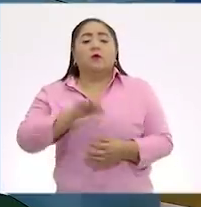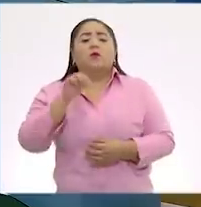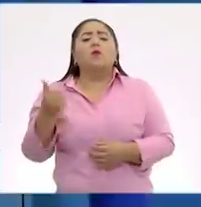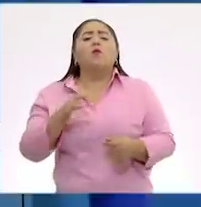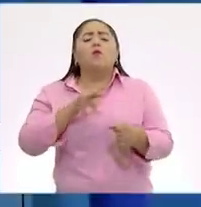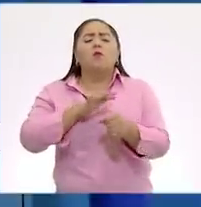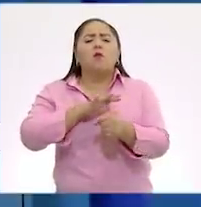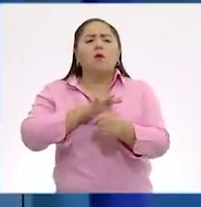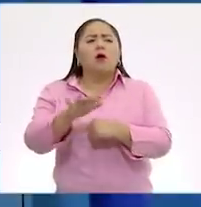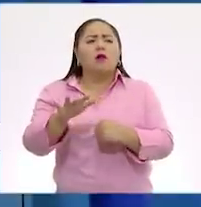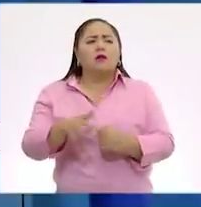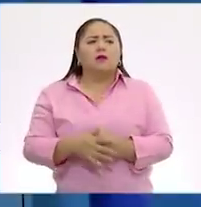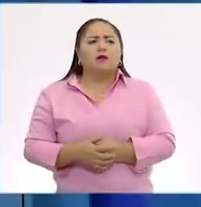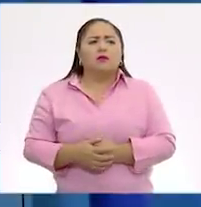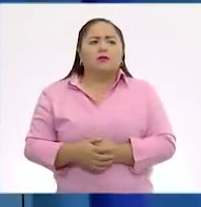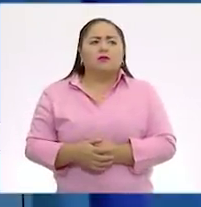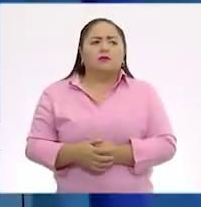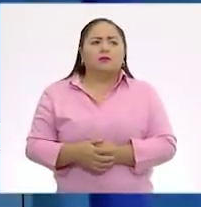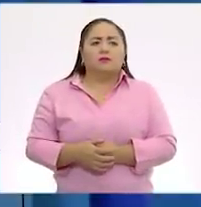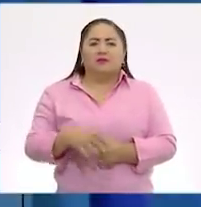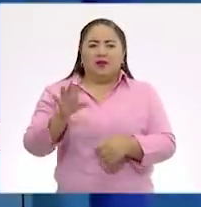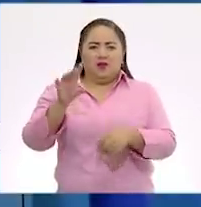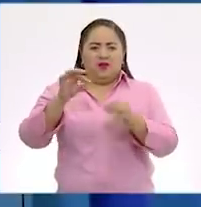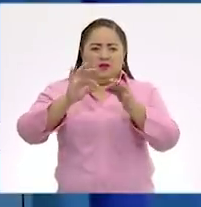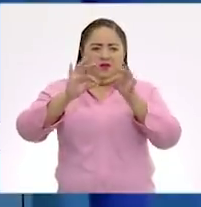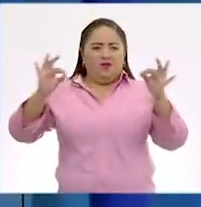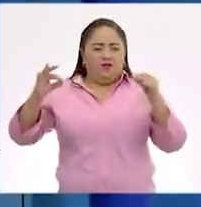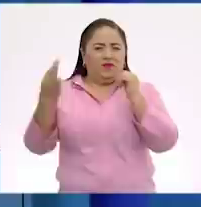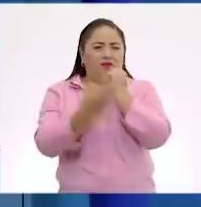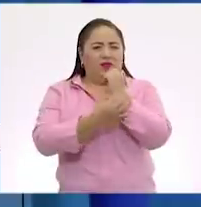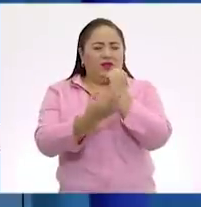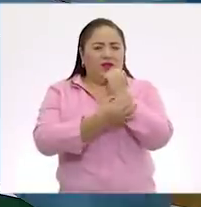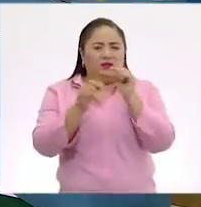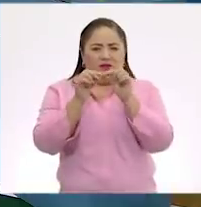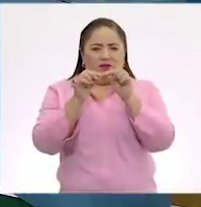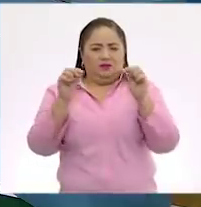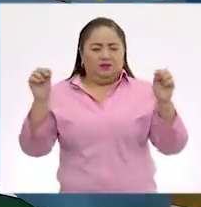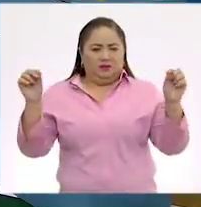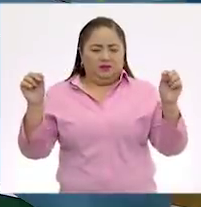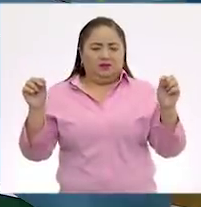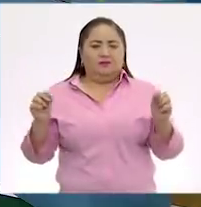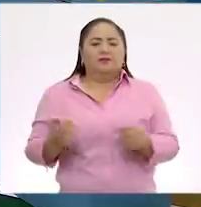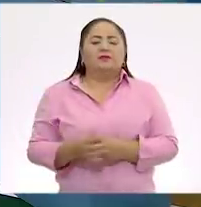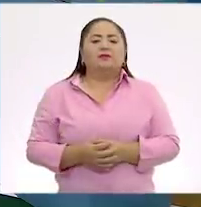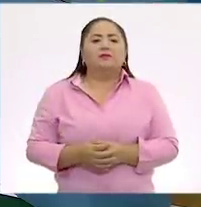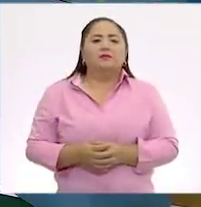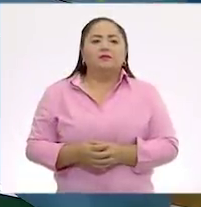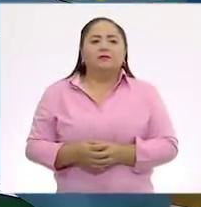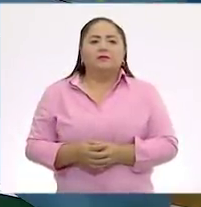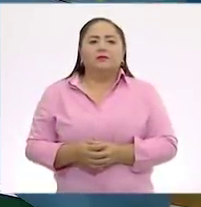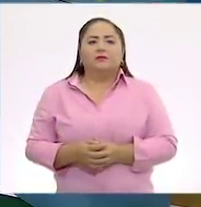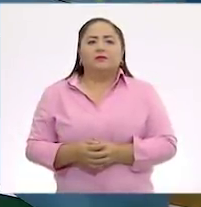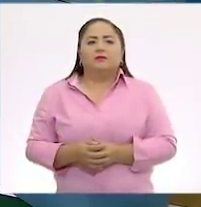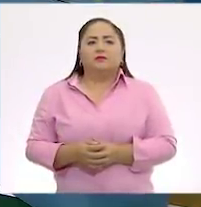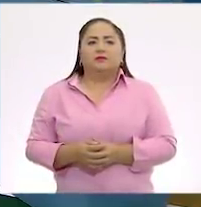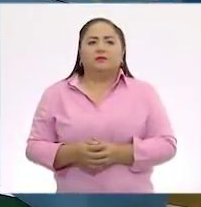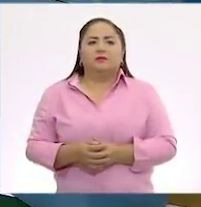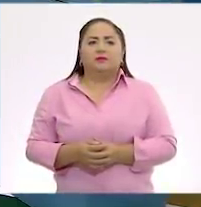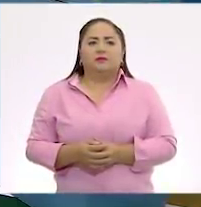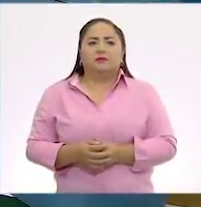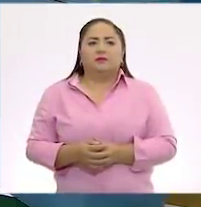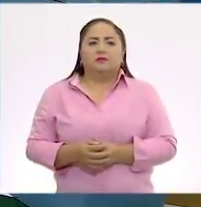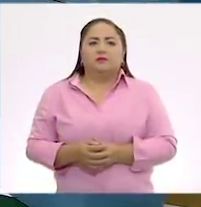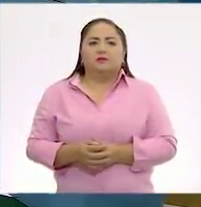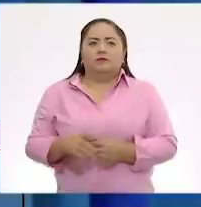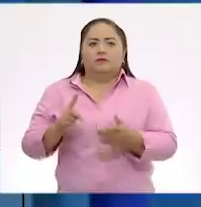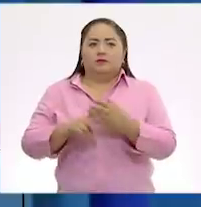ser con el pedazo de alambre. Okay, les paso uno a cada quien. A ver, Juan Carlos. Gracias. Vamos a hacer en cada